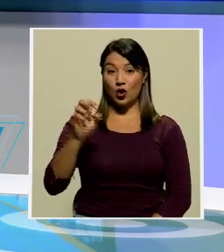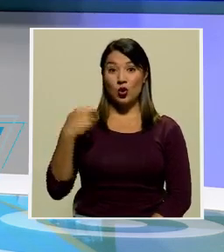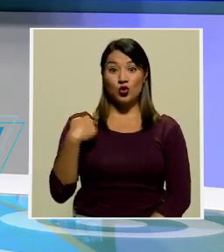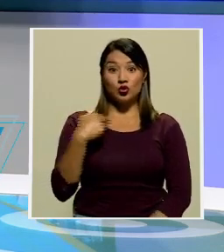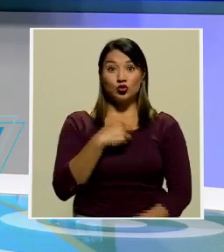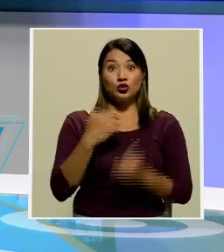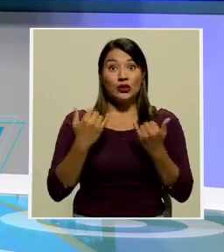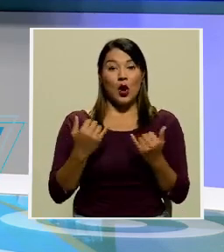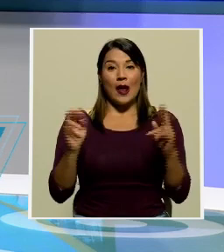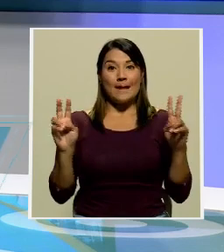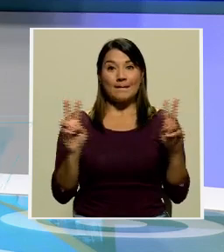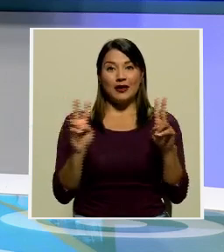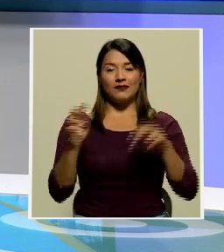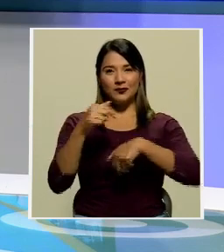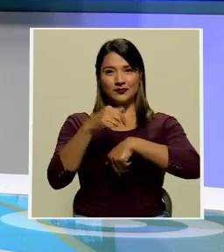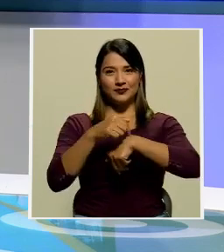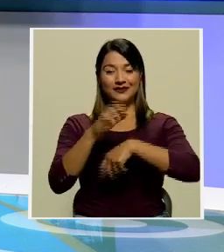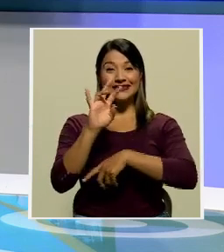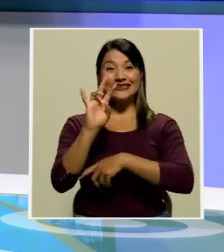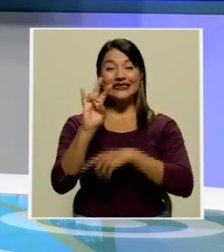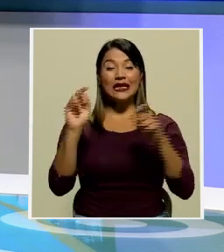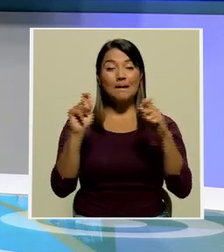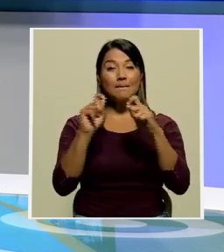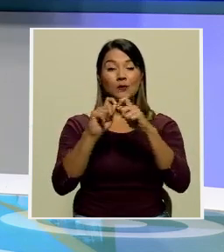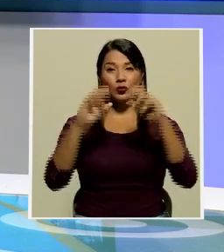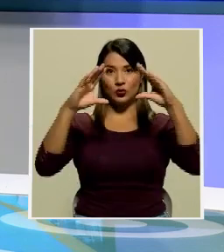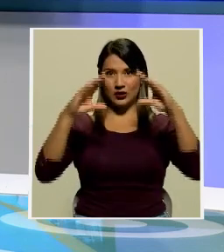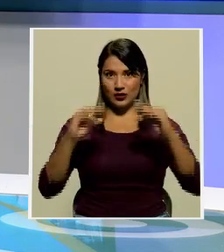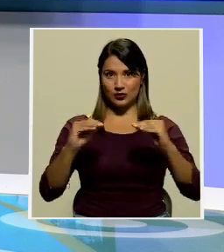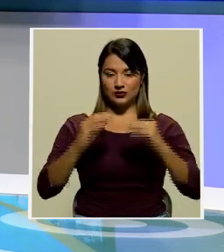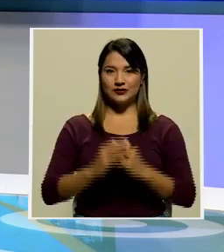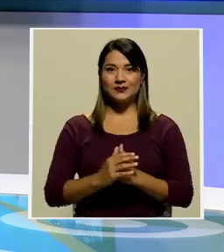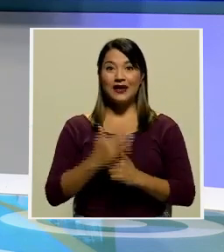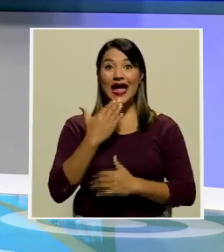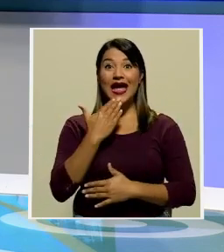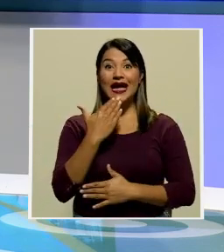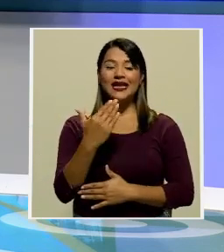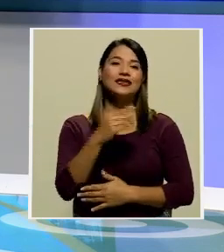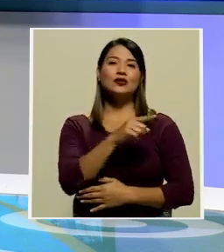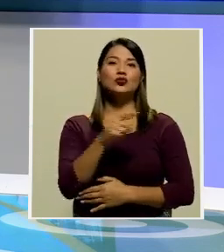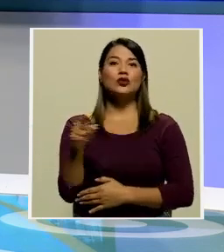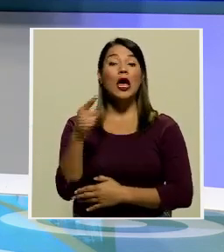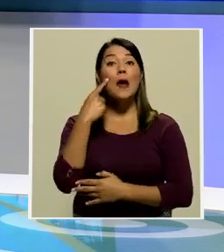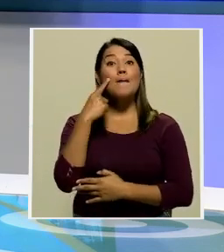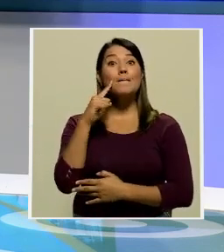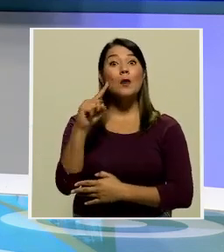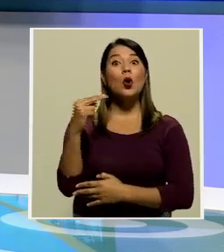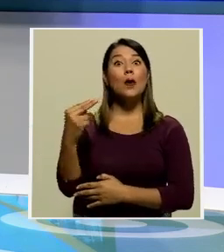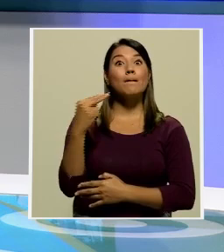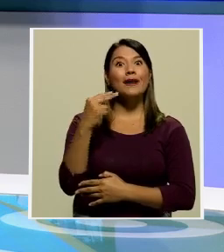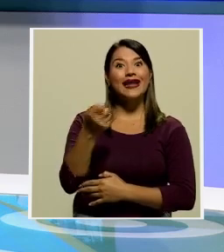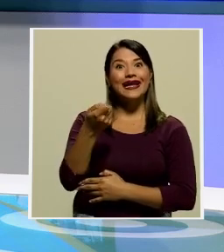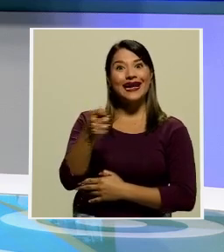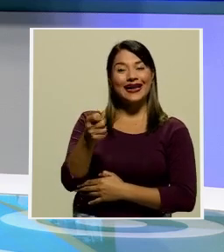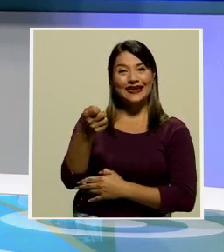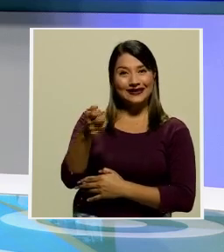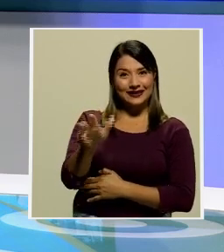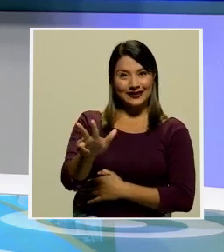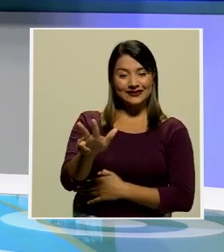Estamos en vivo a las 7 en punto de la noche. Gracias por informarse con la señal de Canal